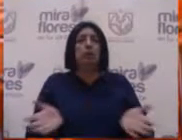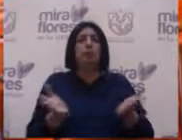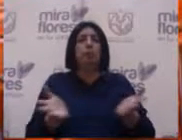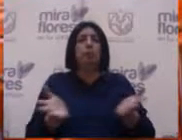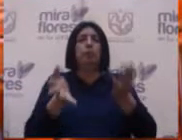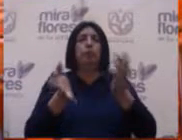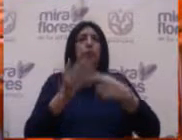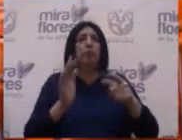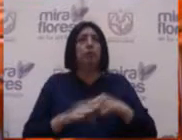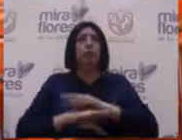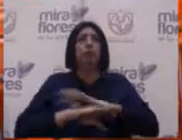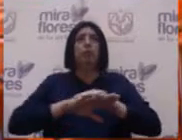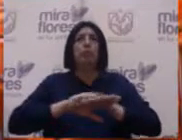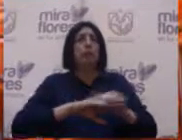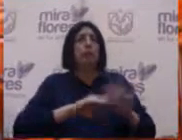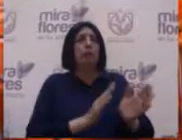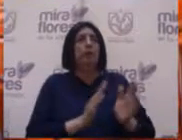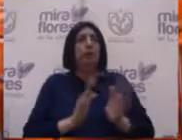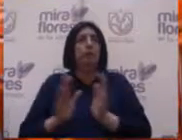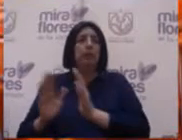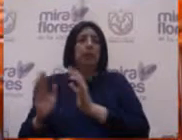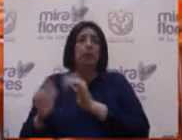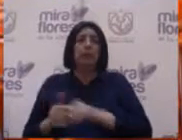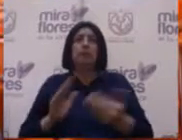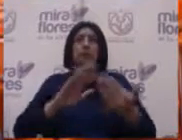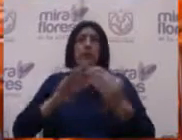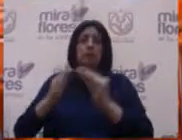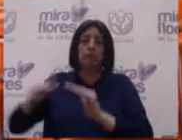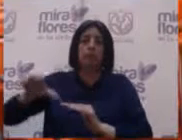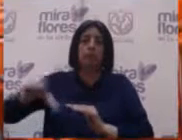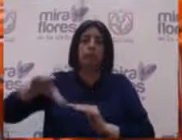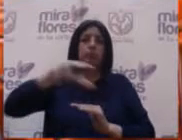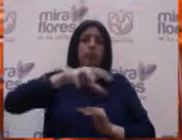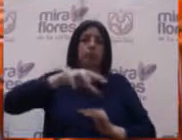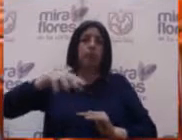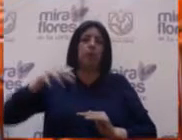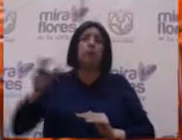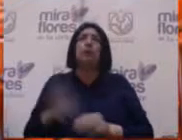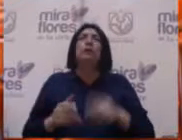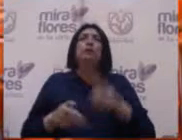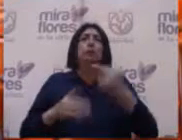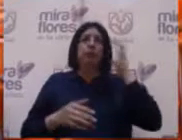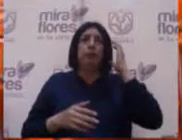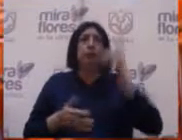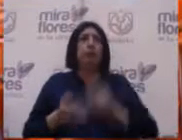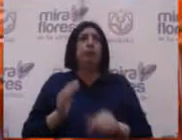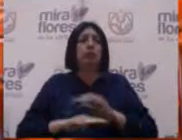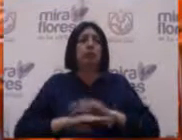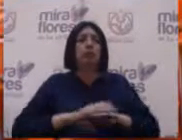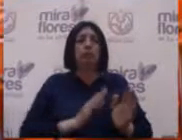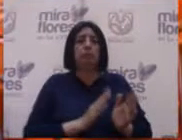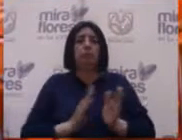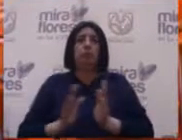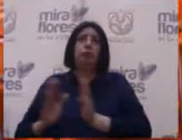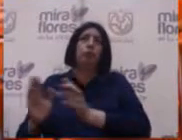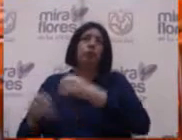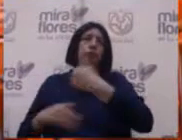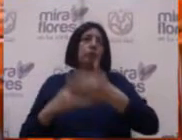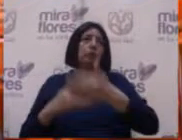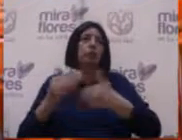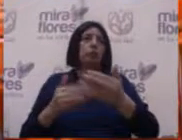la elaboración del Plan Urbano Distrital Miraflores con una visión al 2026. El proceso de elaboración del Plan Urbano Distrital